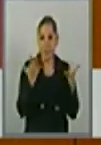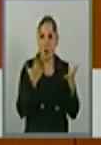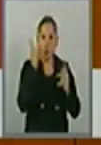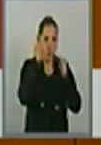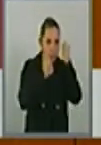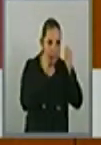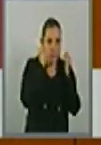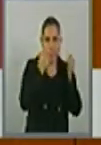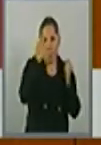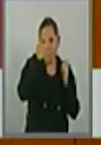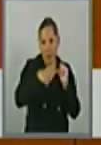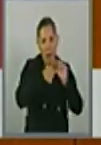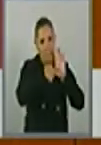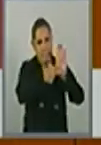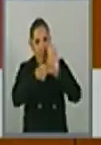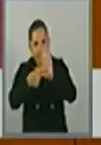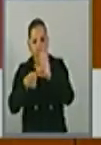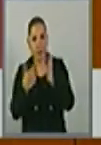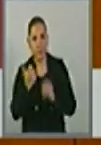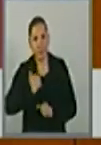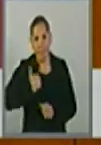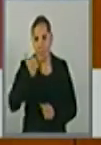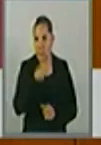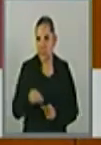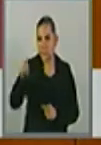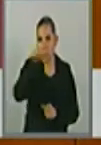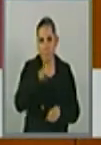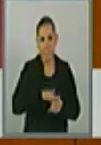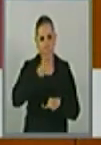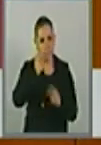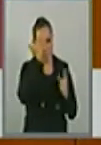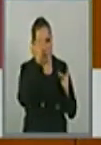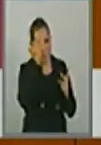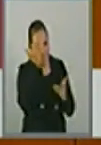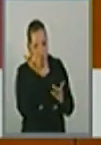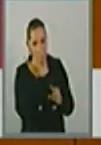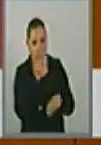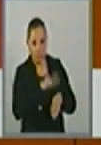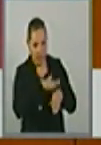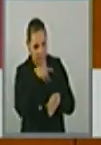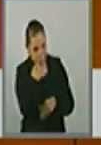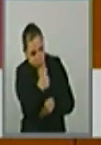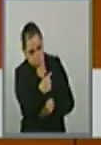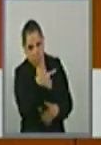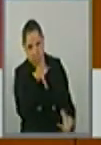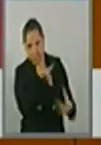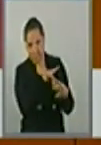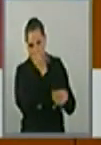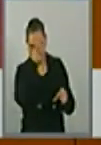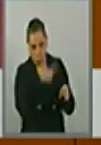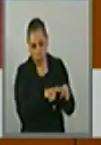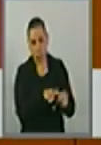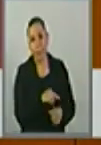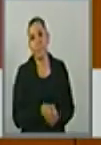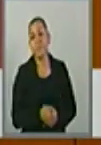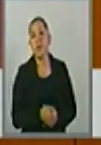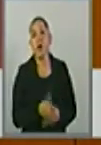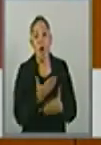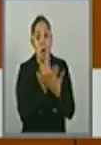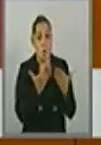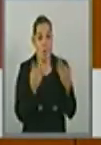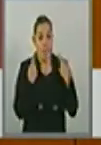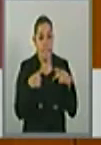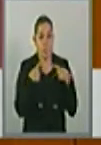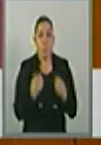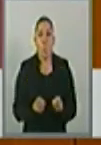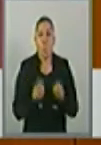como un recurso que de hecho es una característica desde el punto de vista de la producción el número de hispanohablantes